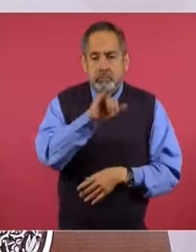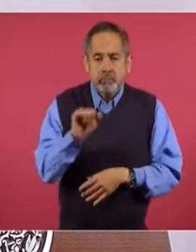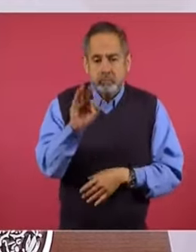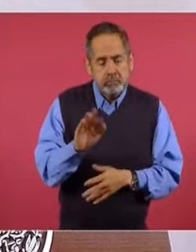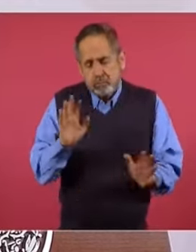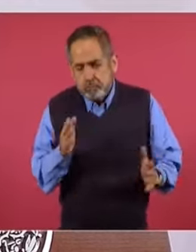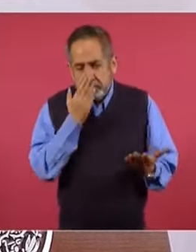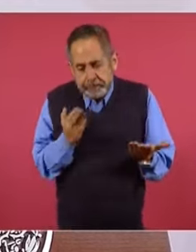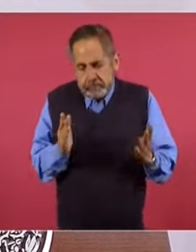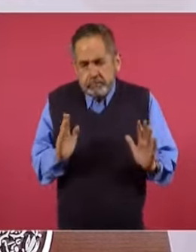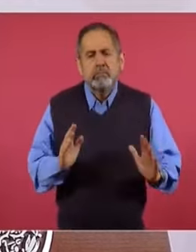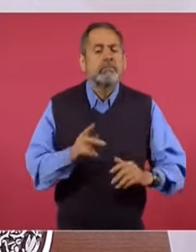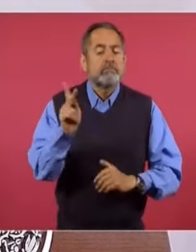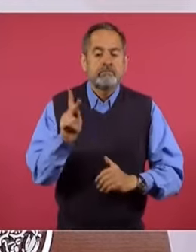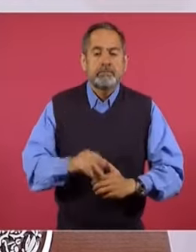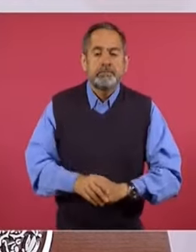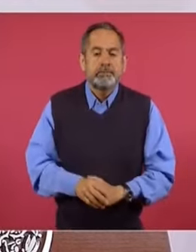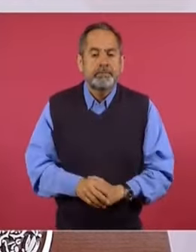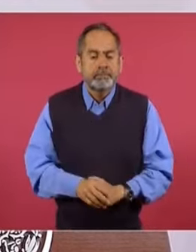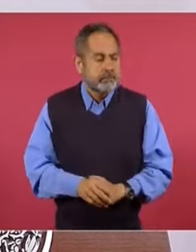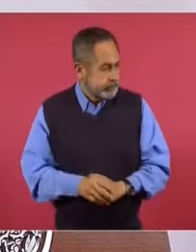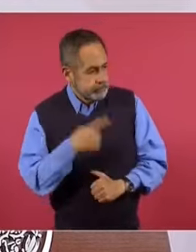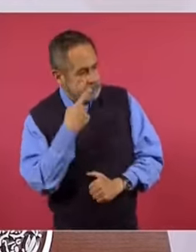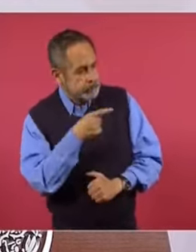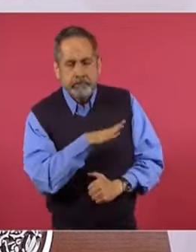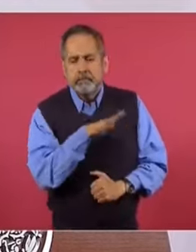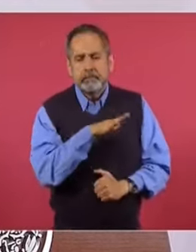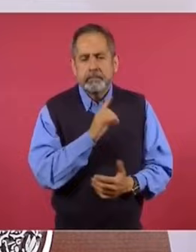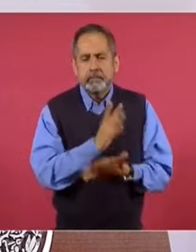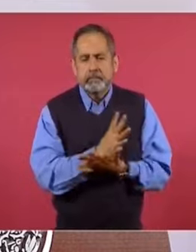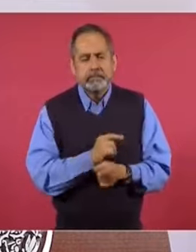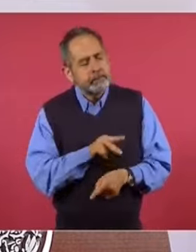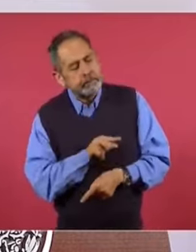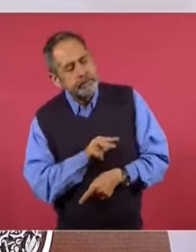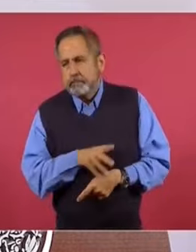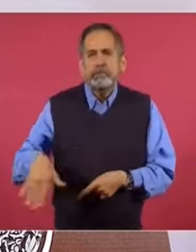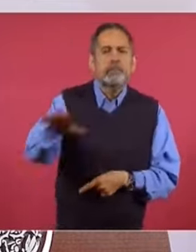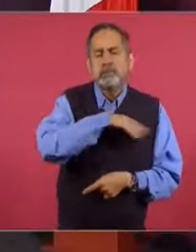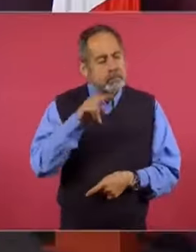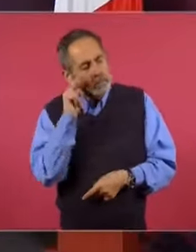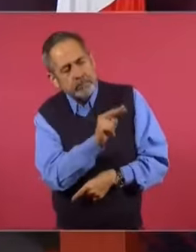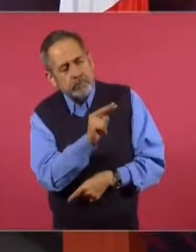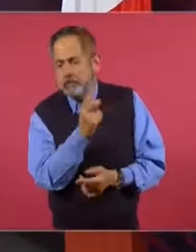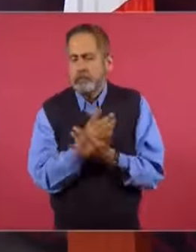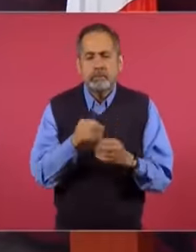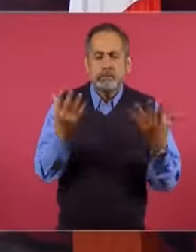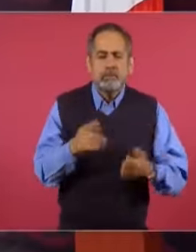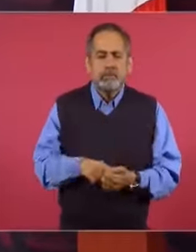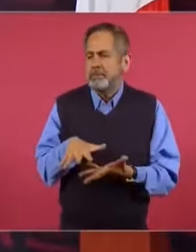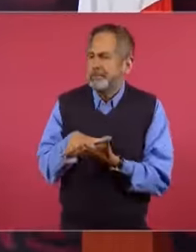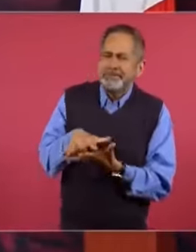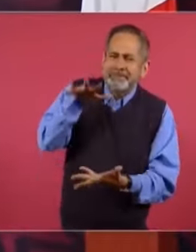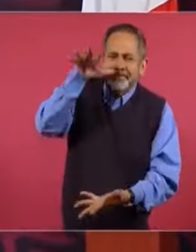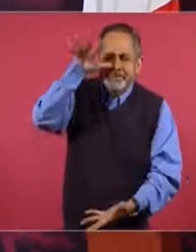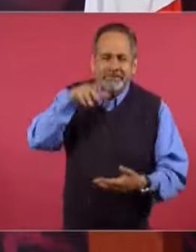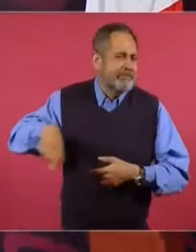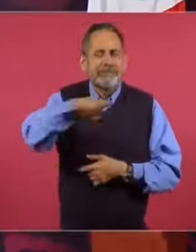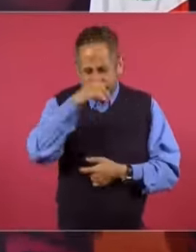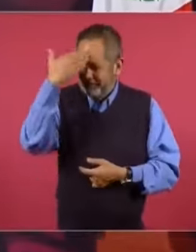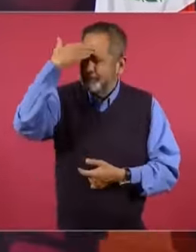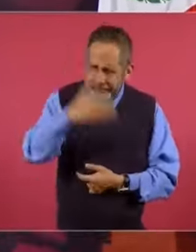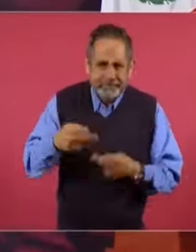embargo, es evidente, de dominio público, la mayoría de la gente lo